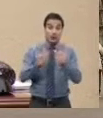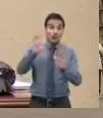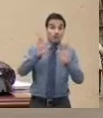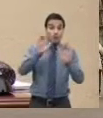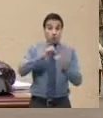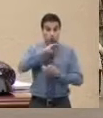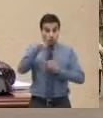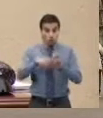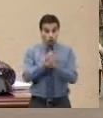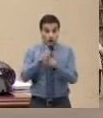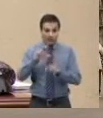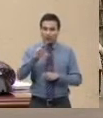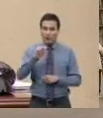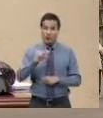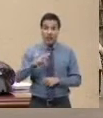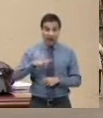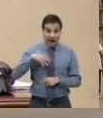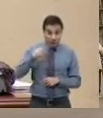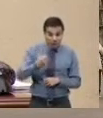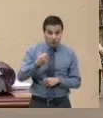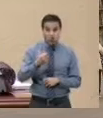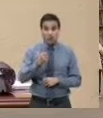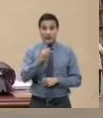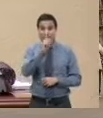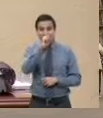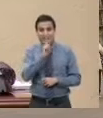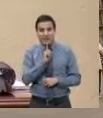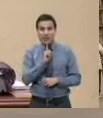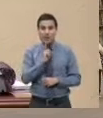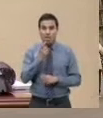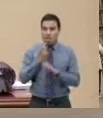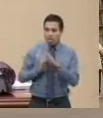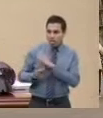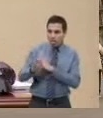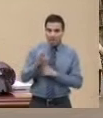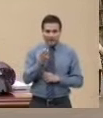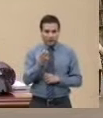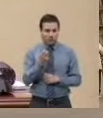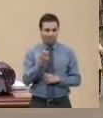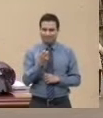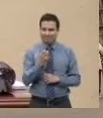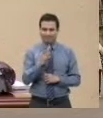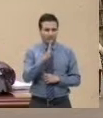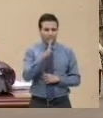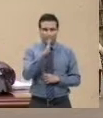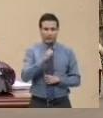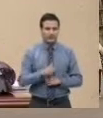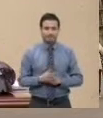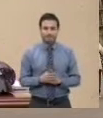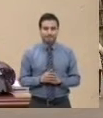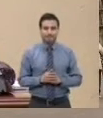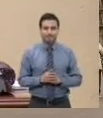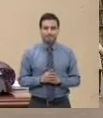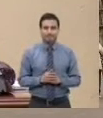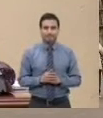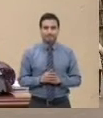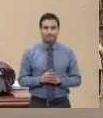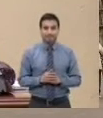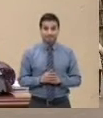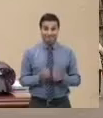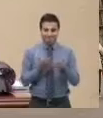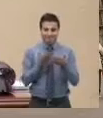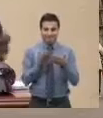hay abusos, mentiras y flujos de dinero no permitidos en la competencia por el poder. El caso que